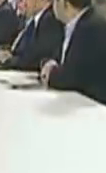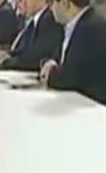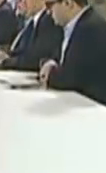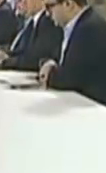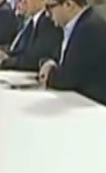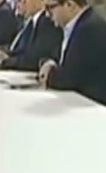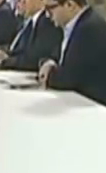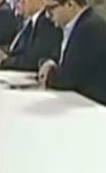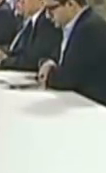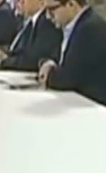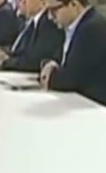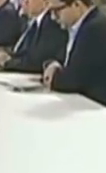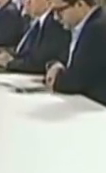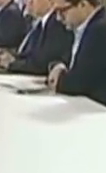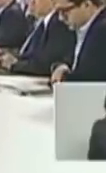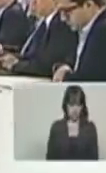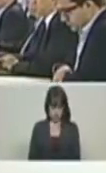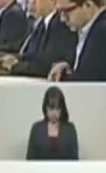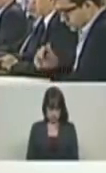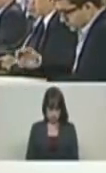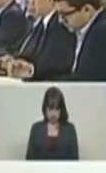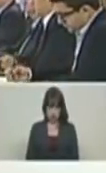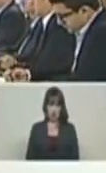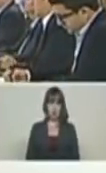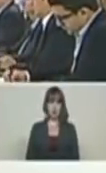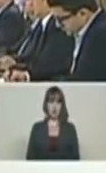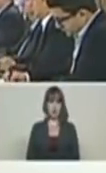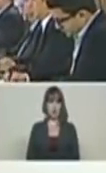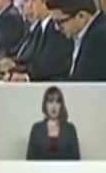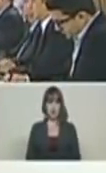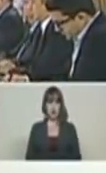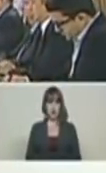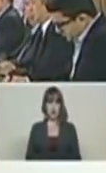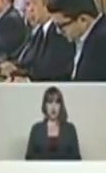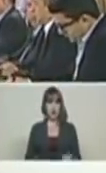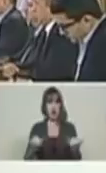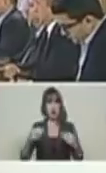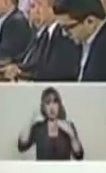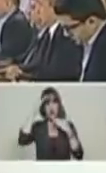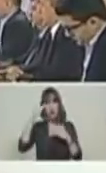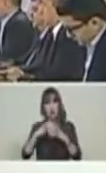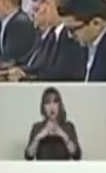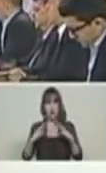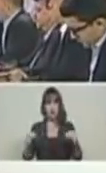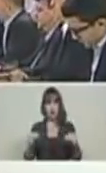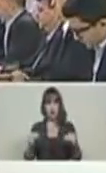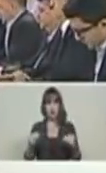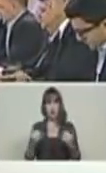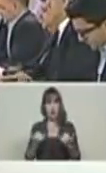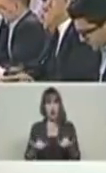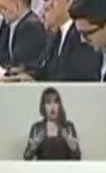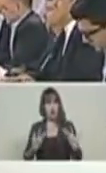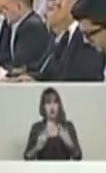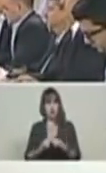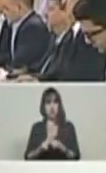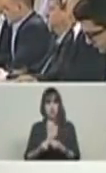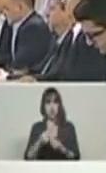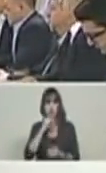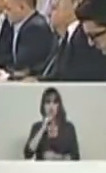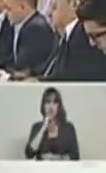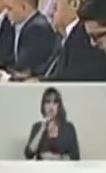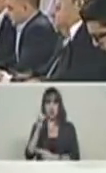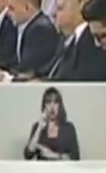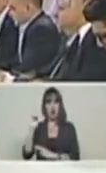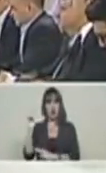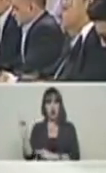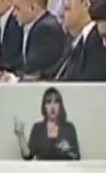Buenas noches, Venezuela. Un saludo a toda nuestra patria. Estamos en transmisión conjunta de